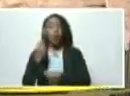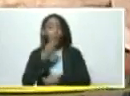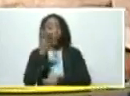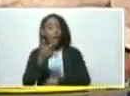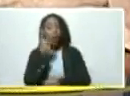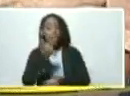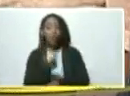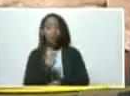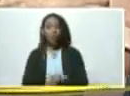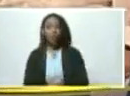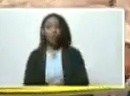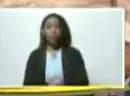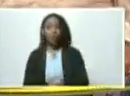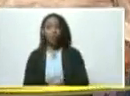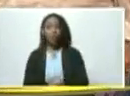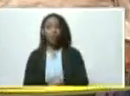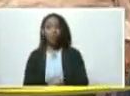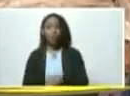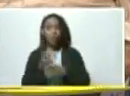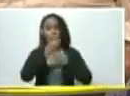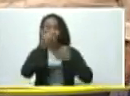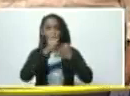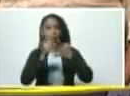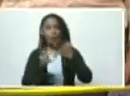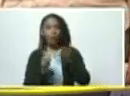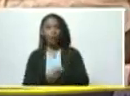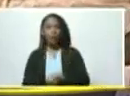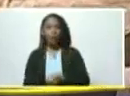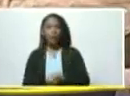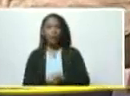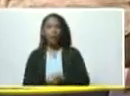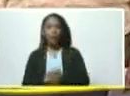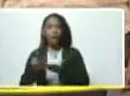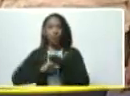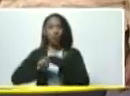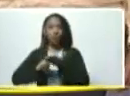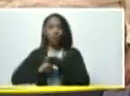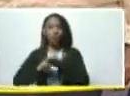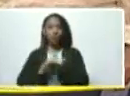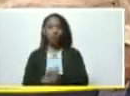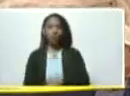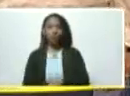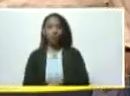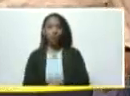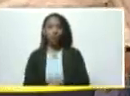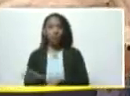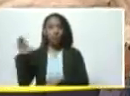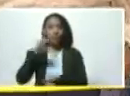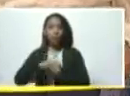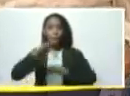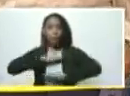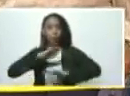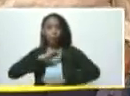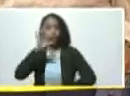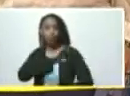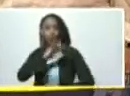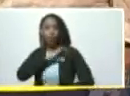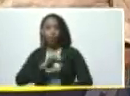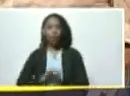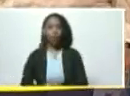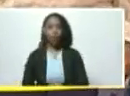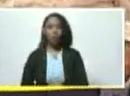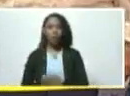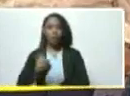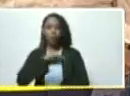orientado, en la línea de la recuperación del estado de bienestar social